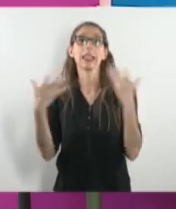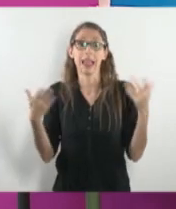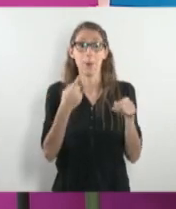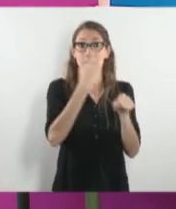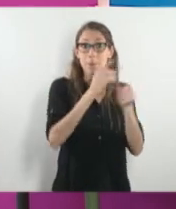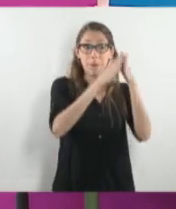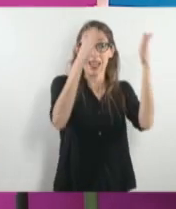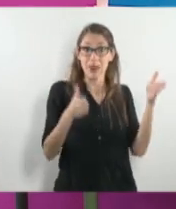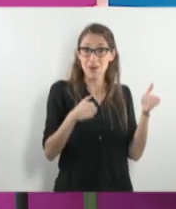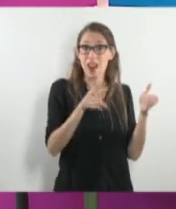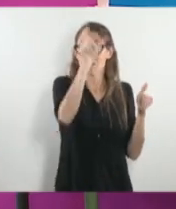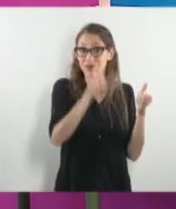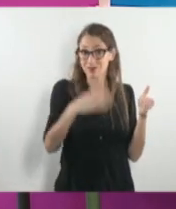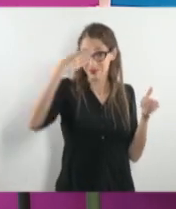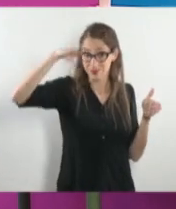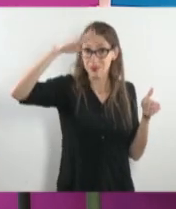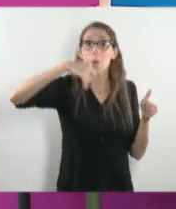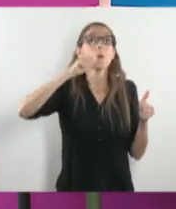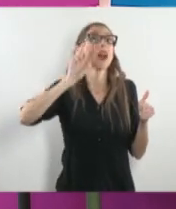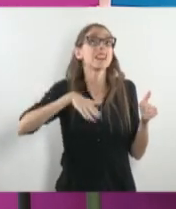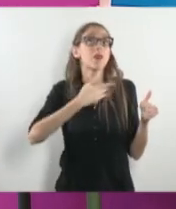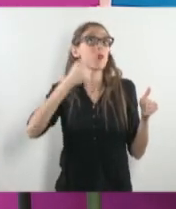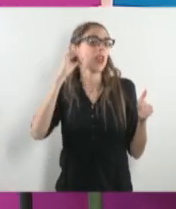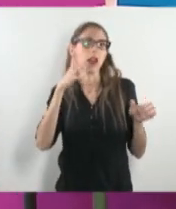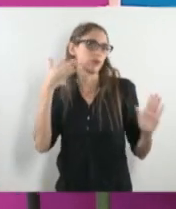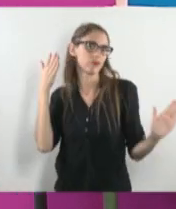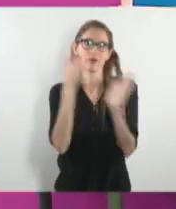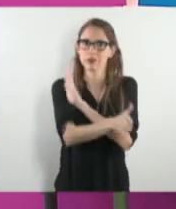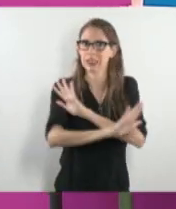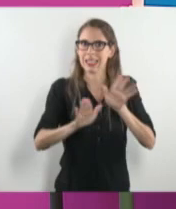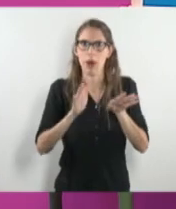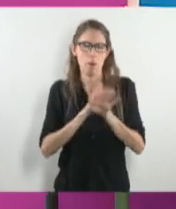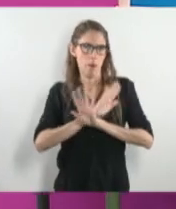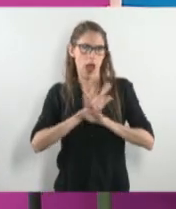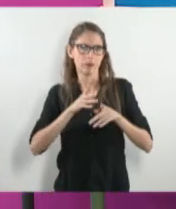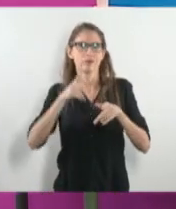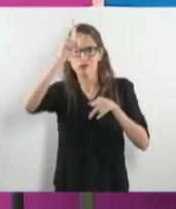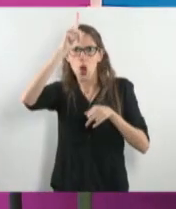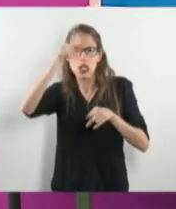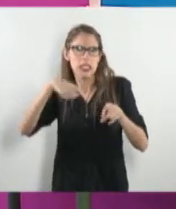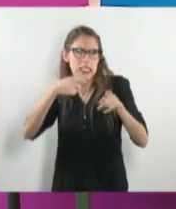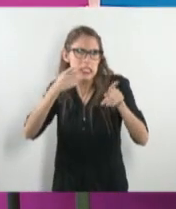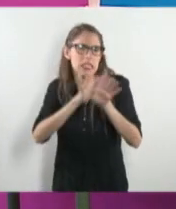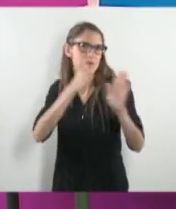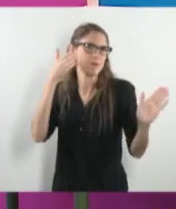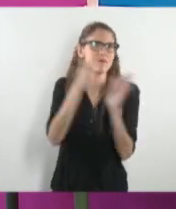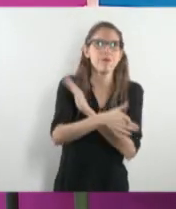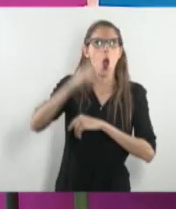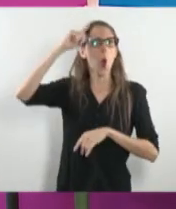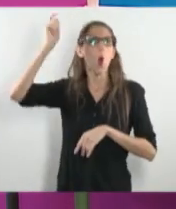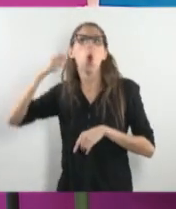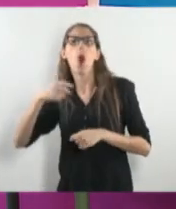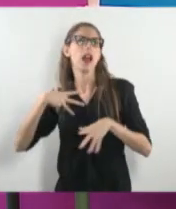Fierro huye de la ley, escapa de la policía, de la ley, del juez, ¿no?